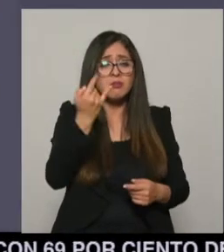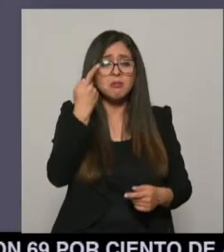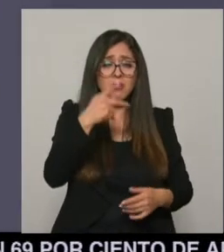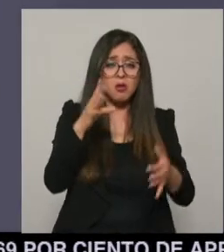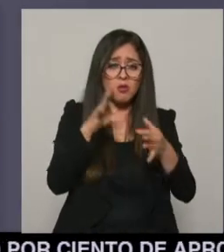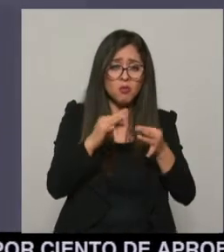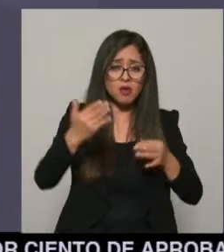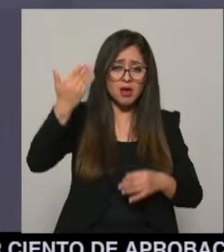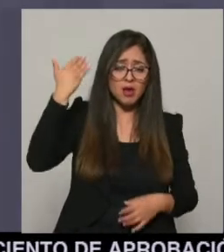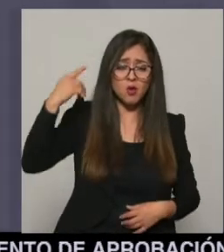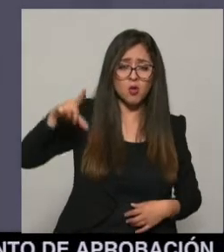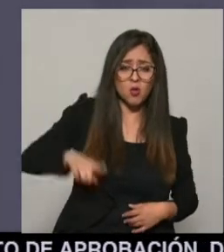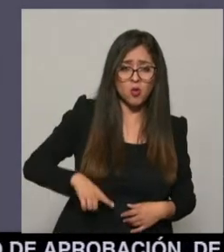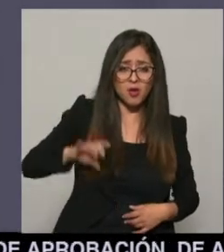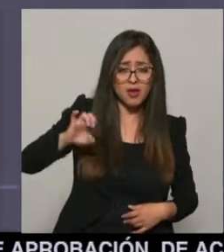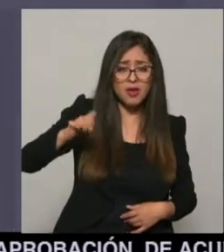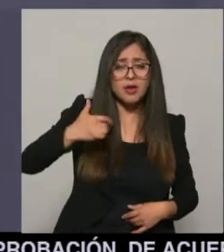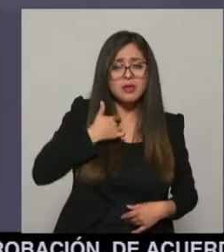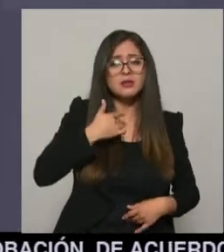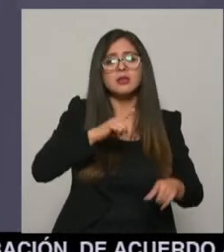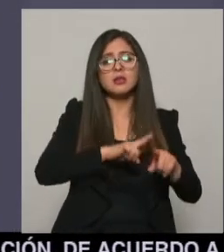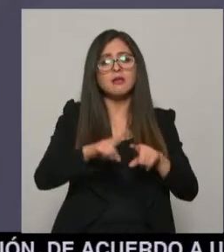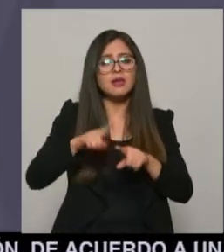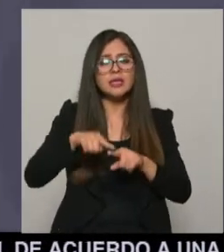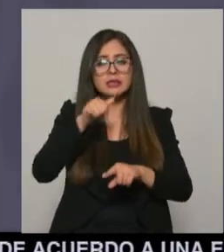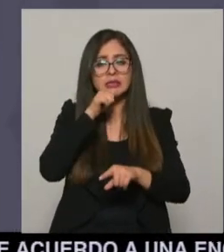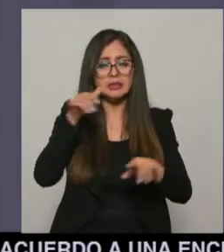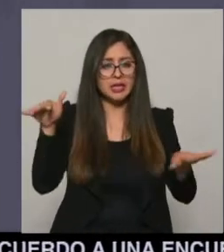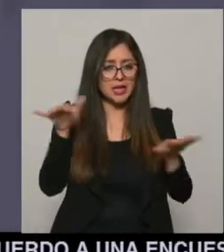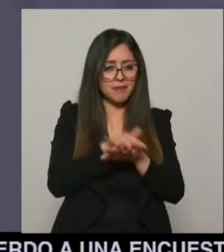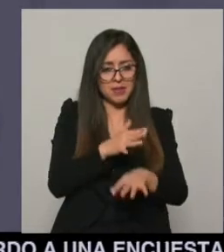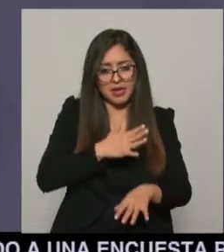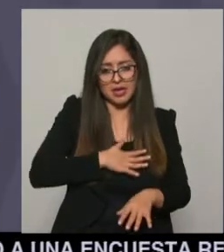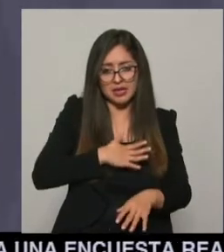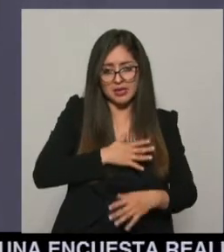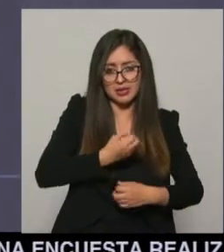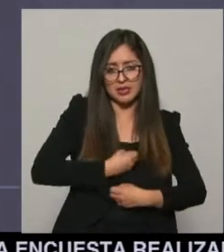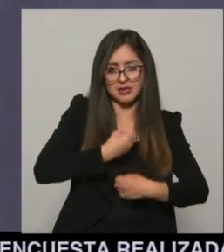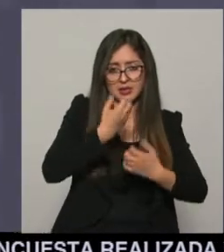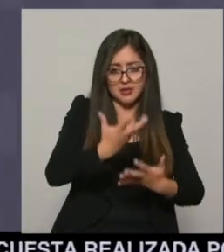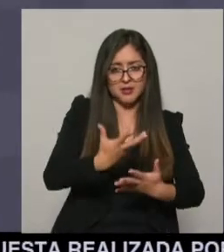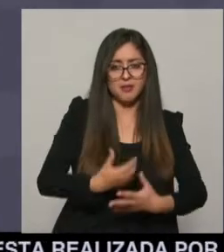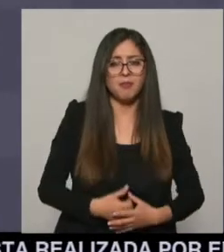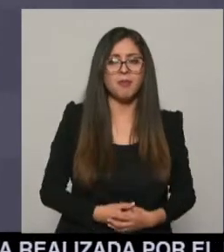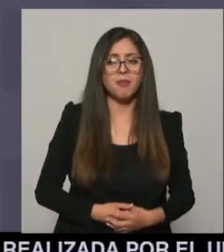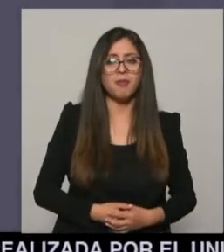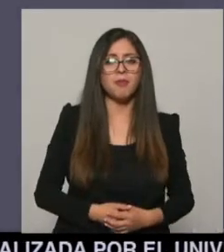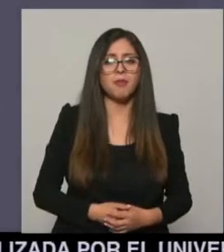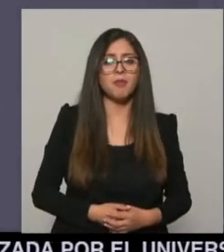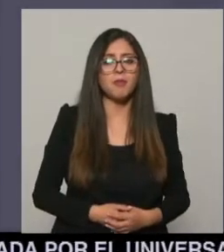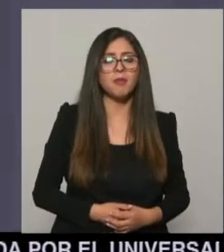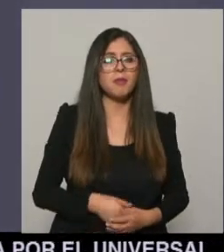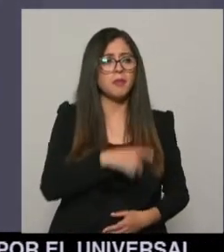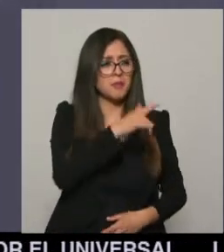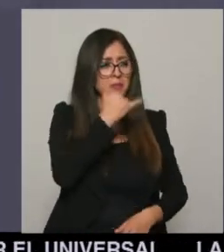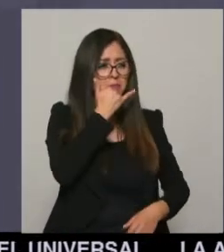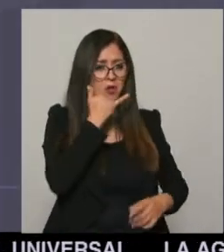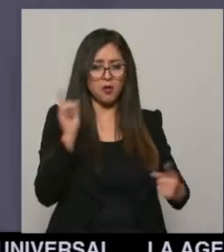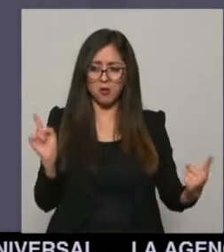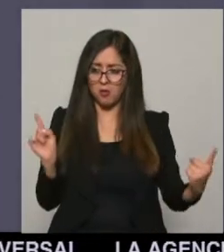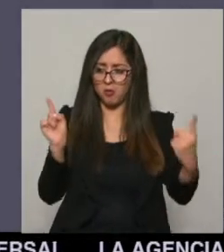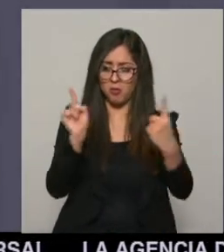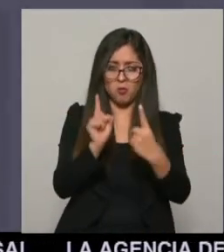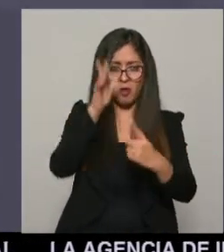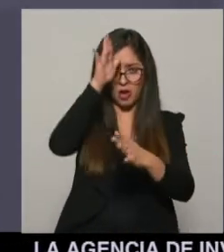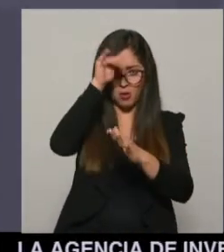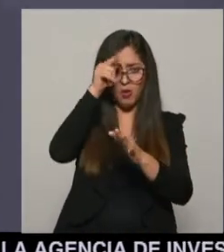que hubo hacia gobiernos anteriores en algunos sentidos no se han cambiado. Ese es mi planteamiento. Solo por derecho de réplica, ¿realmente hiciste estos acuerdos ustedes? No,